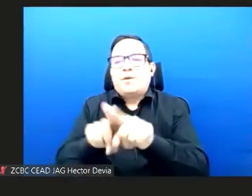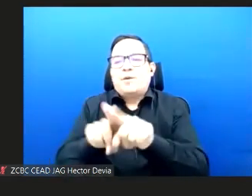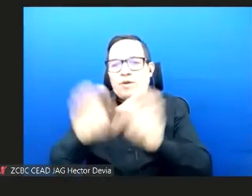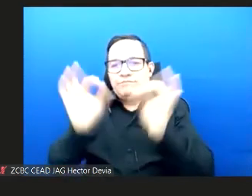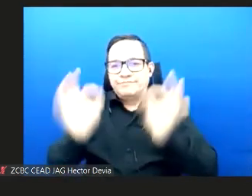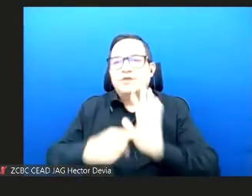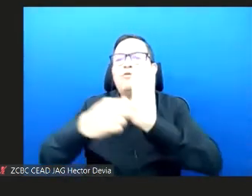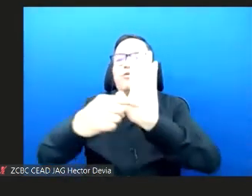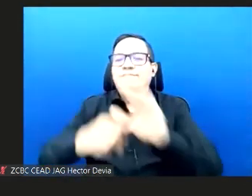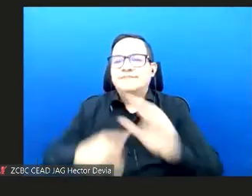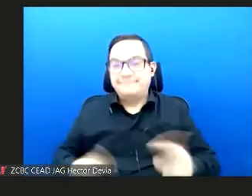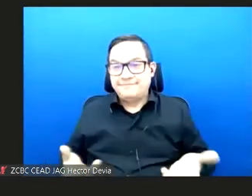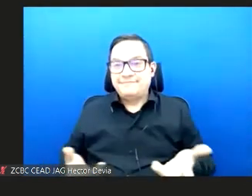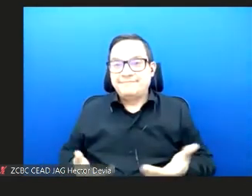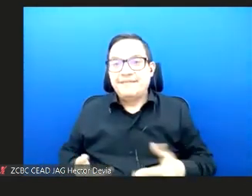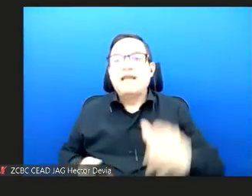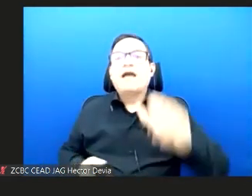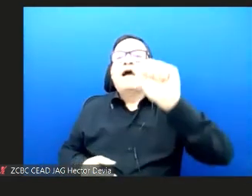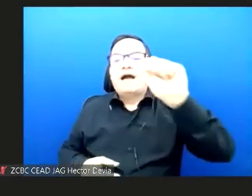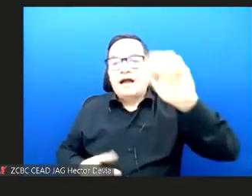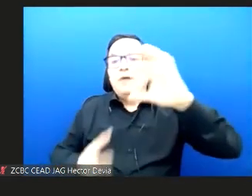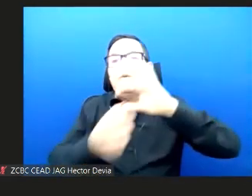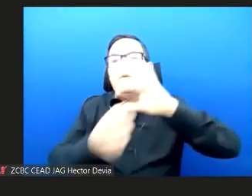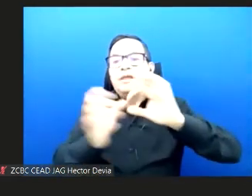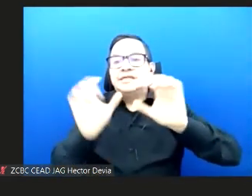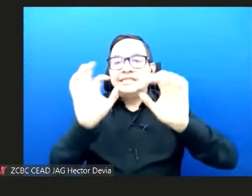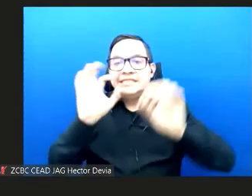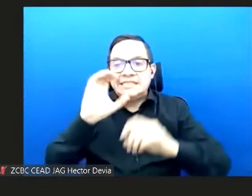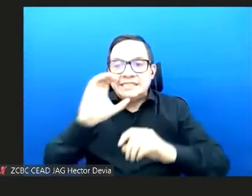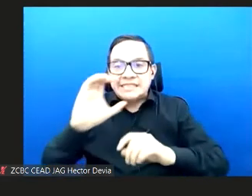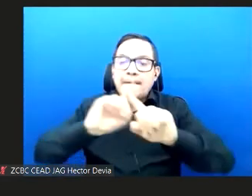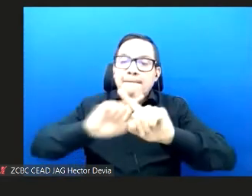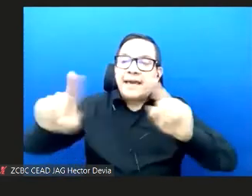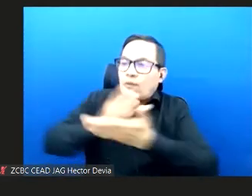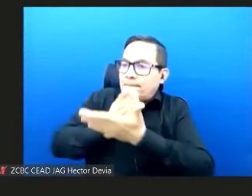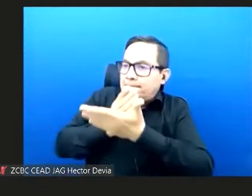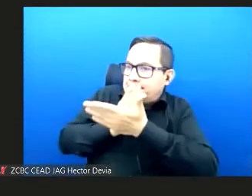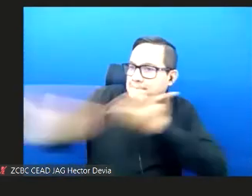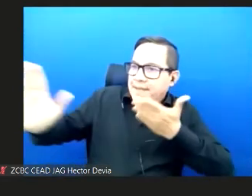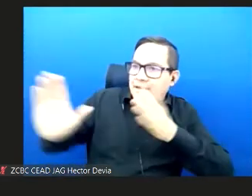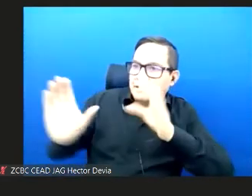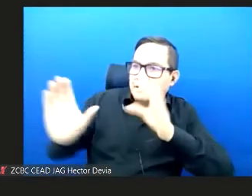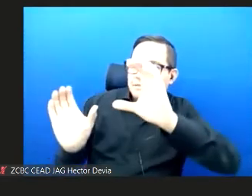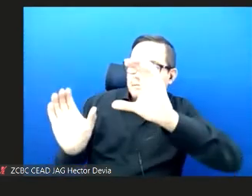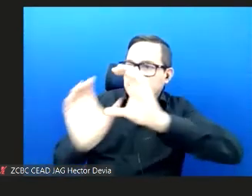aquí lo tenemos. ¿Listo? Así de esta manera tienen que hacerlo ustedes.